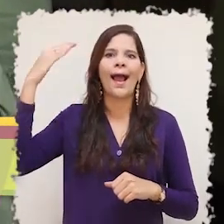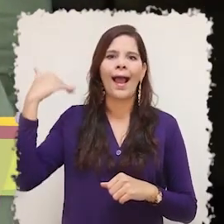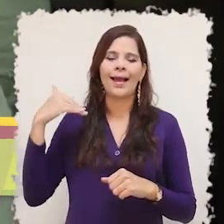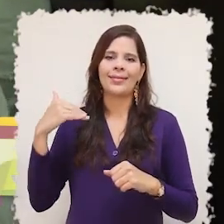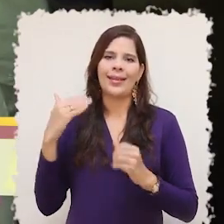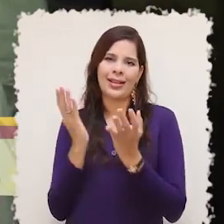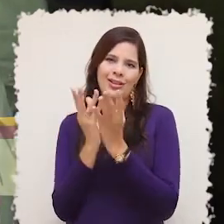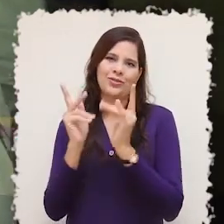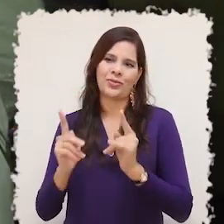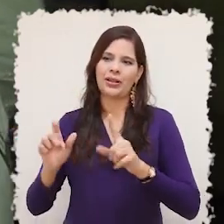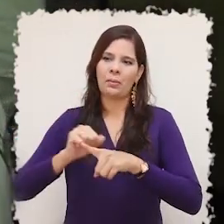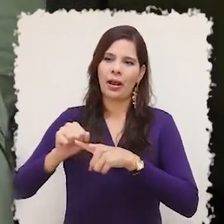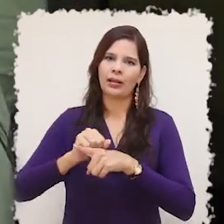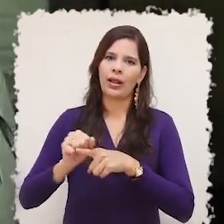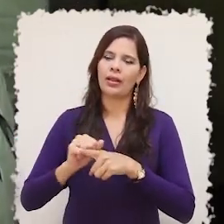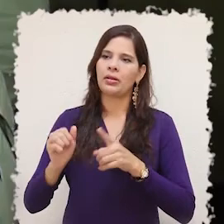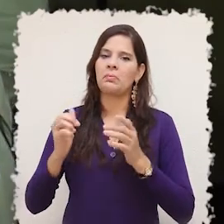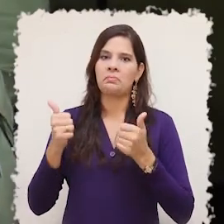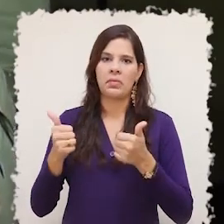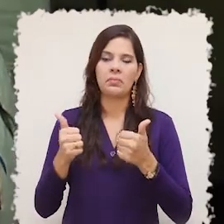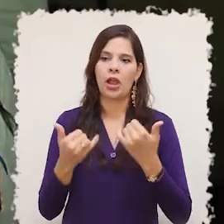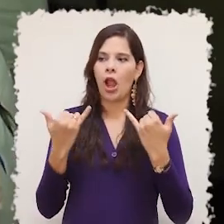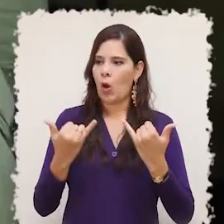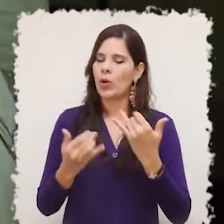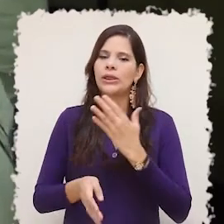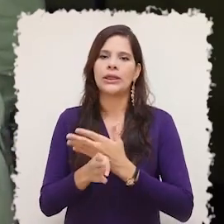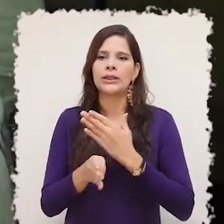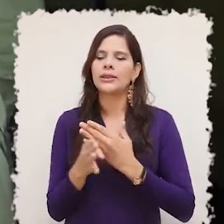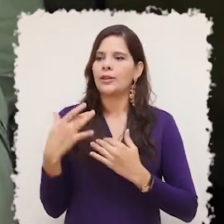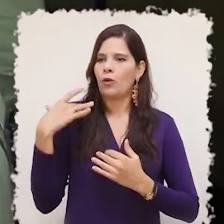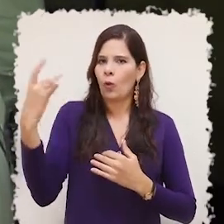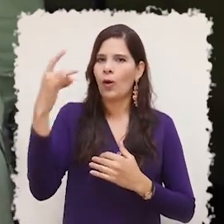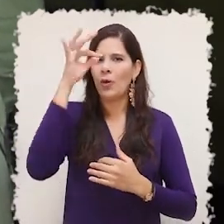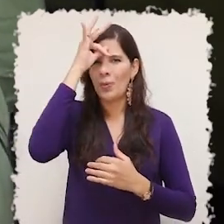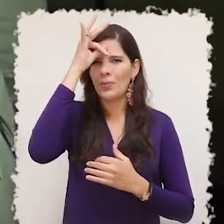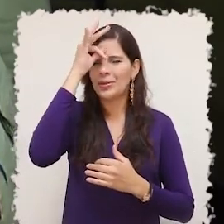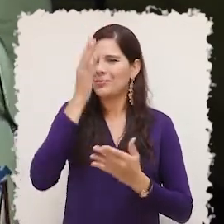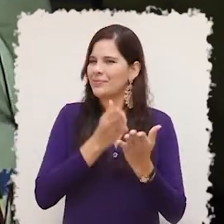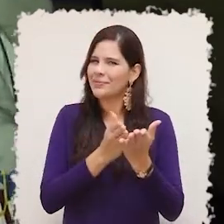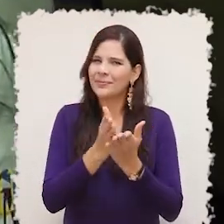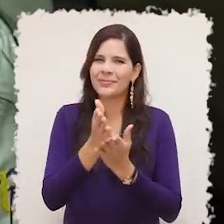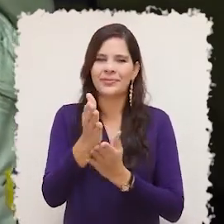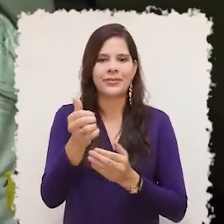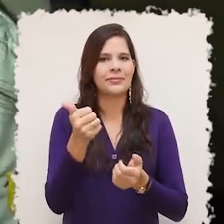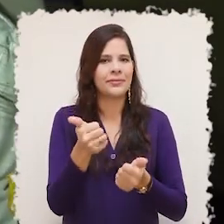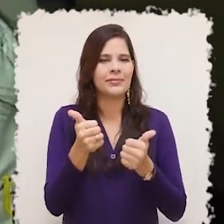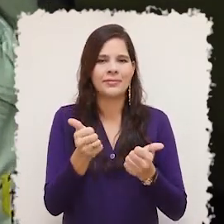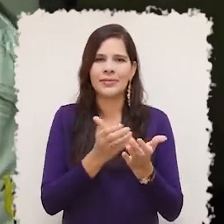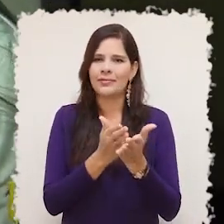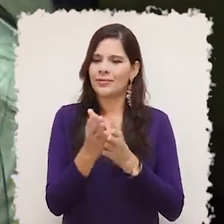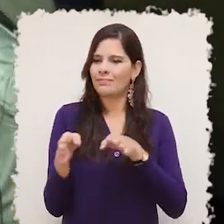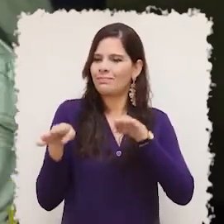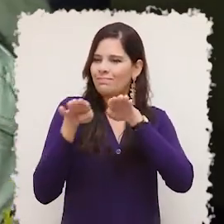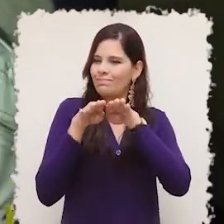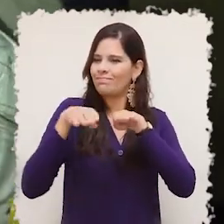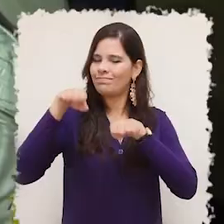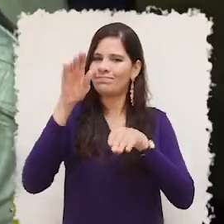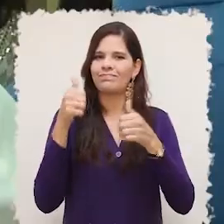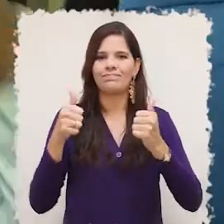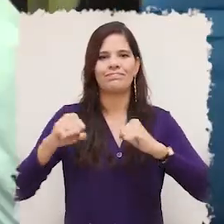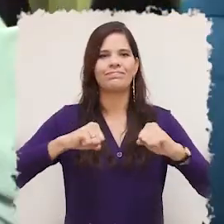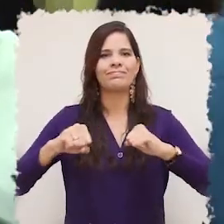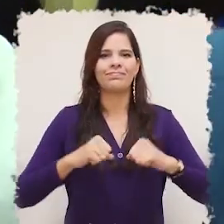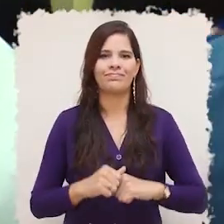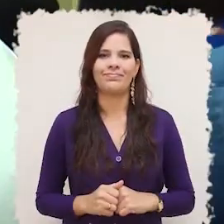dejado una huella muy grande, una huella muy alta, y nuestro compromiso es cazar en sus zapatos, es estar a su nivel y